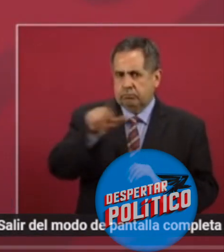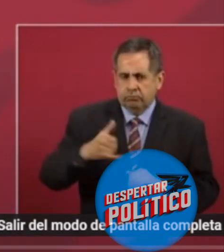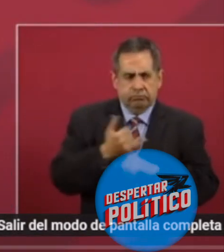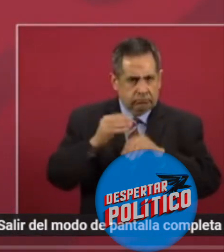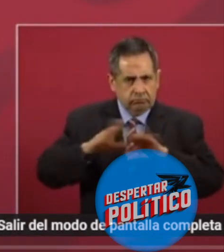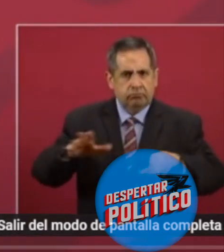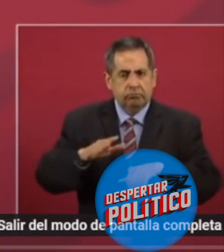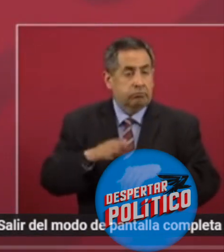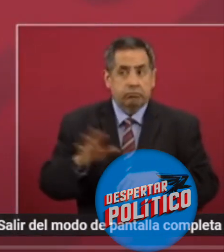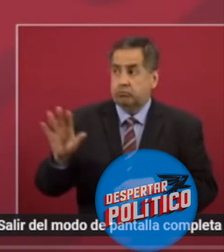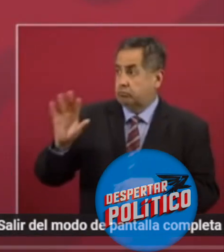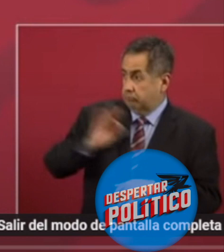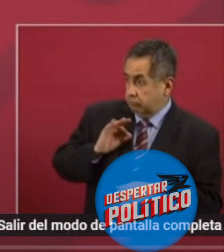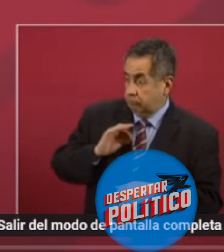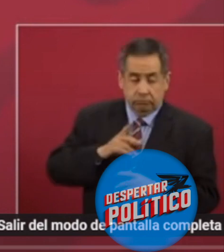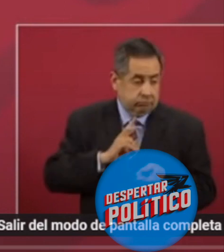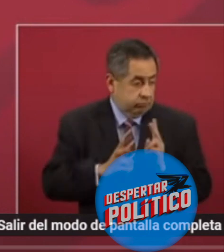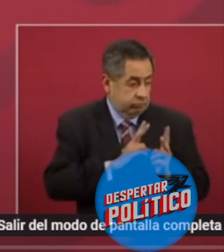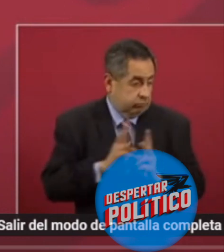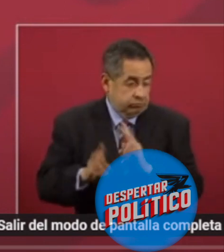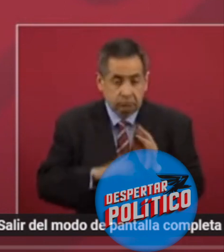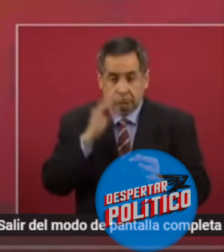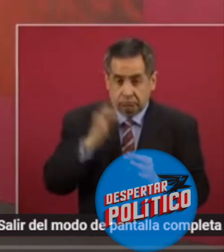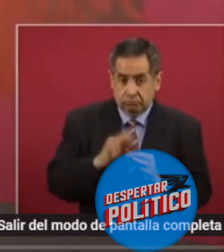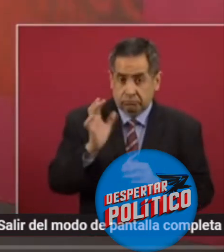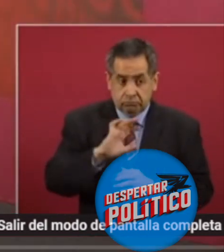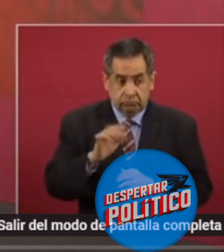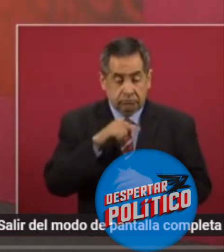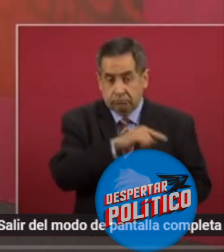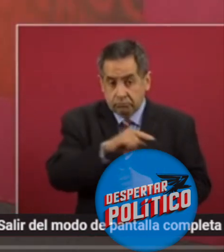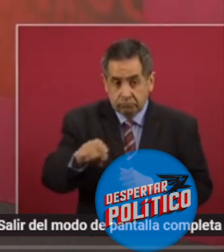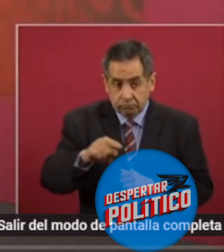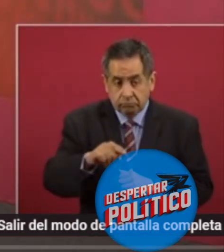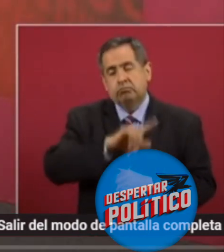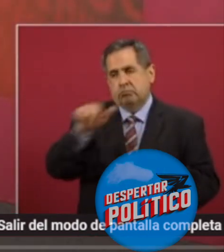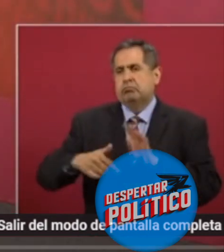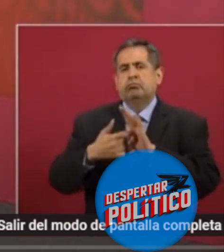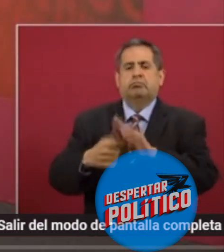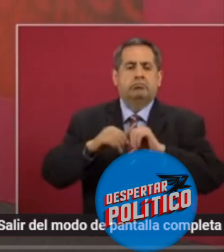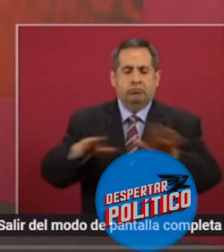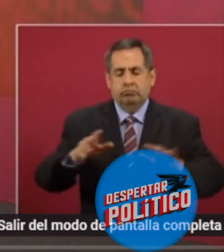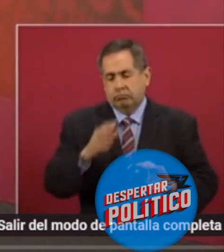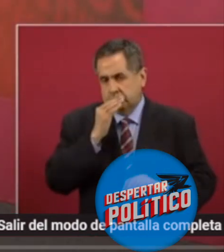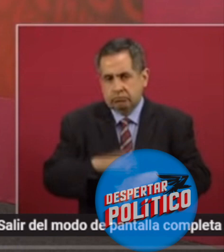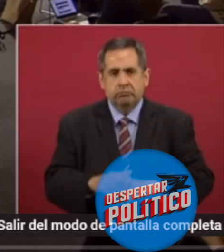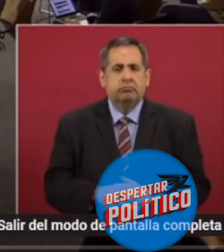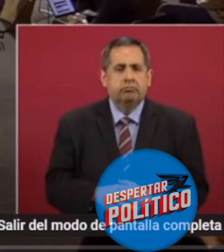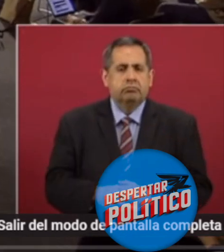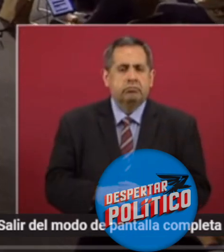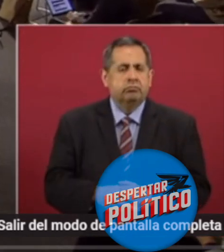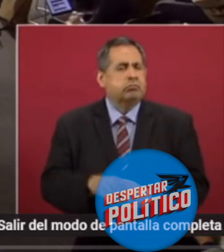ustedes en cuanto terminemos de entrevistar a las mujeres que potencialmente pudieran haber sido sujetas a este tipo de intervenciones. ¿Son estas